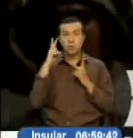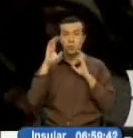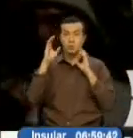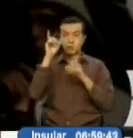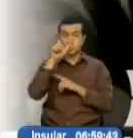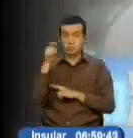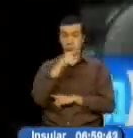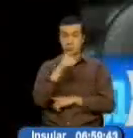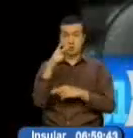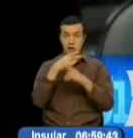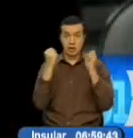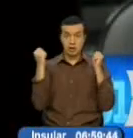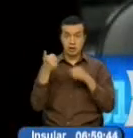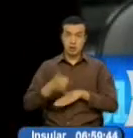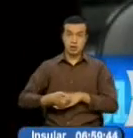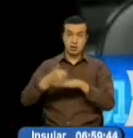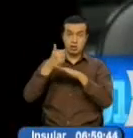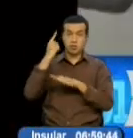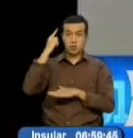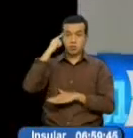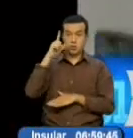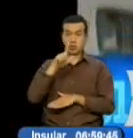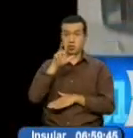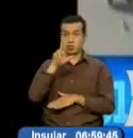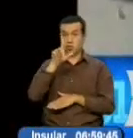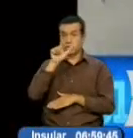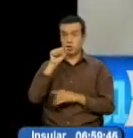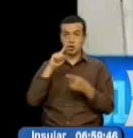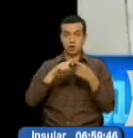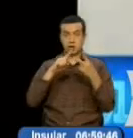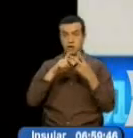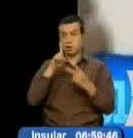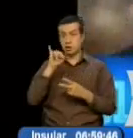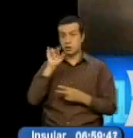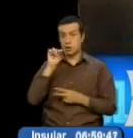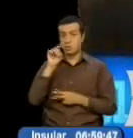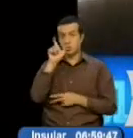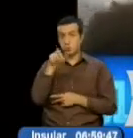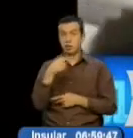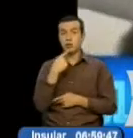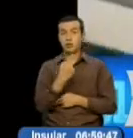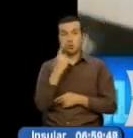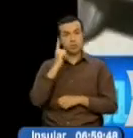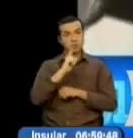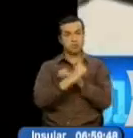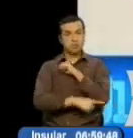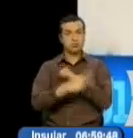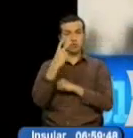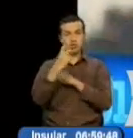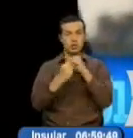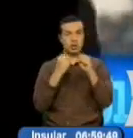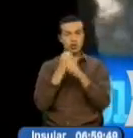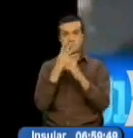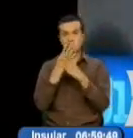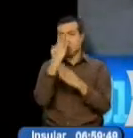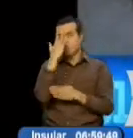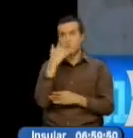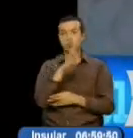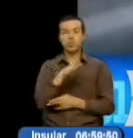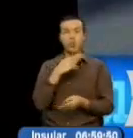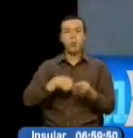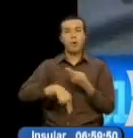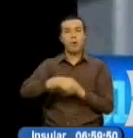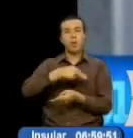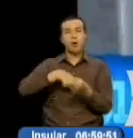En otro tema, el ex jefe de gabinete del gobierno de Lula da Silva y Dilma Rousseff, Antonio Palocci, fue condenado a 12 años de prisión por lavado de activos en el